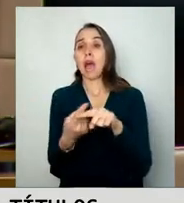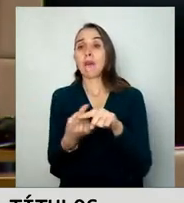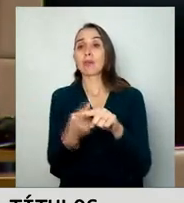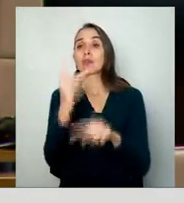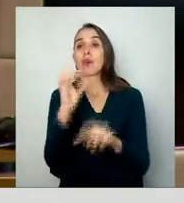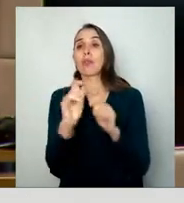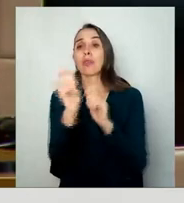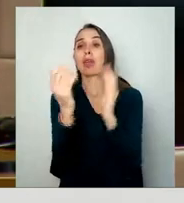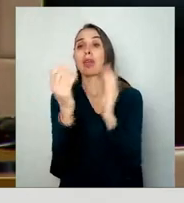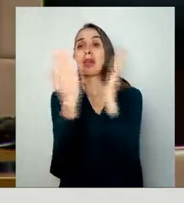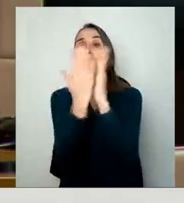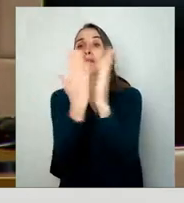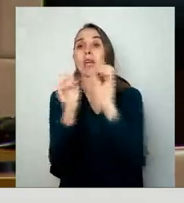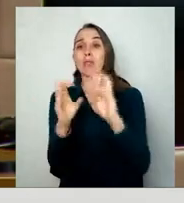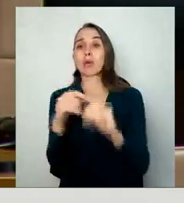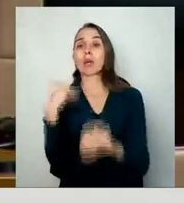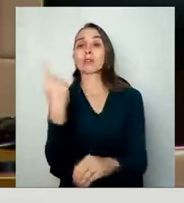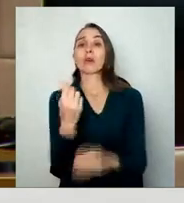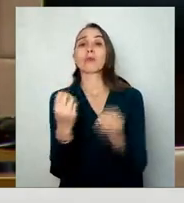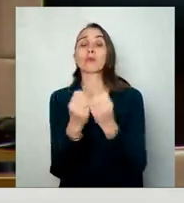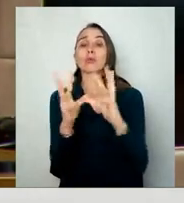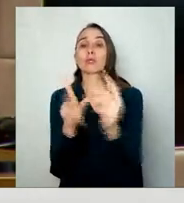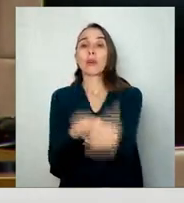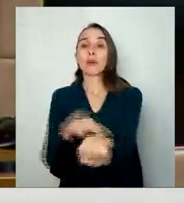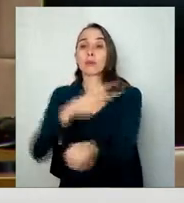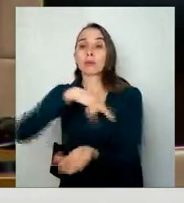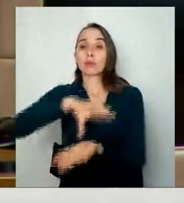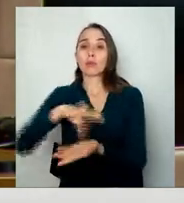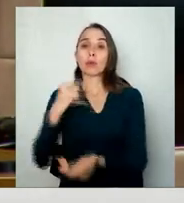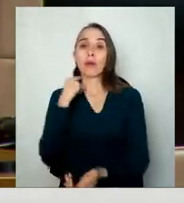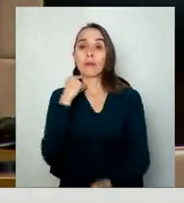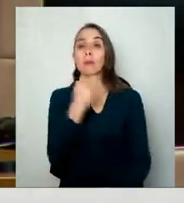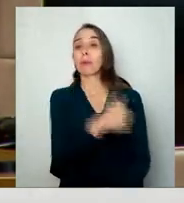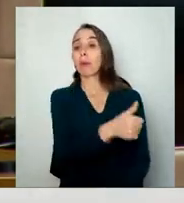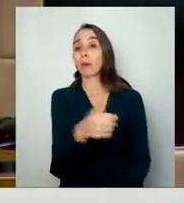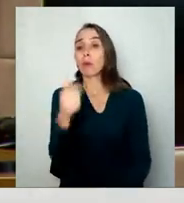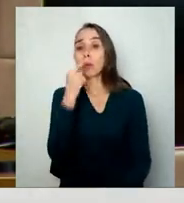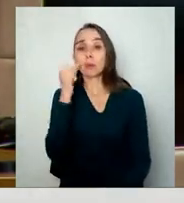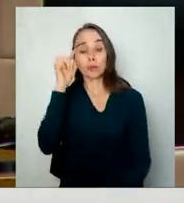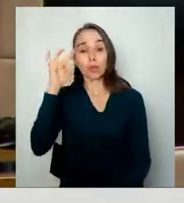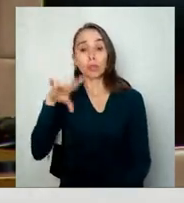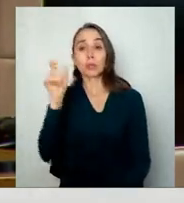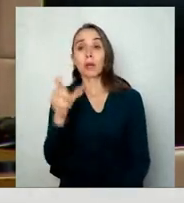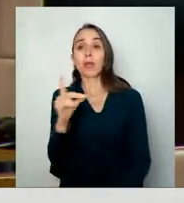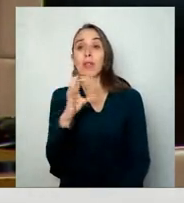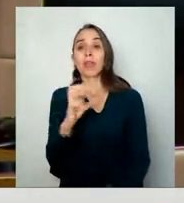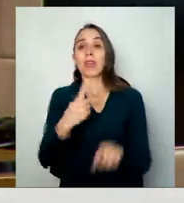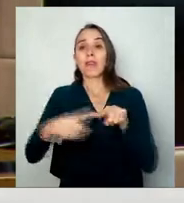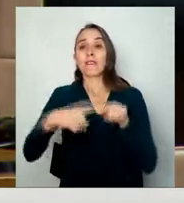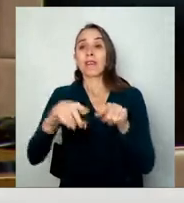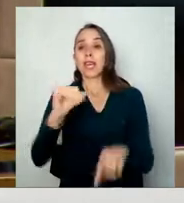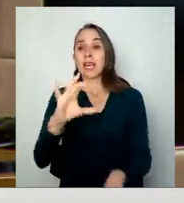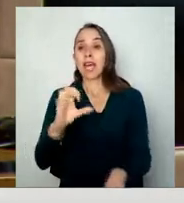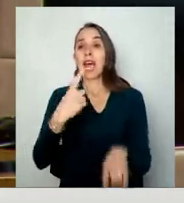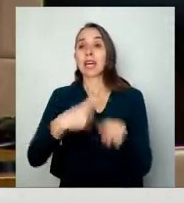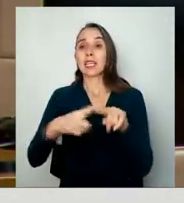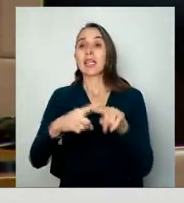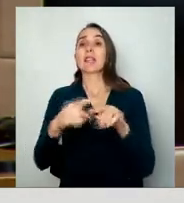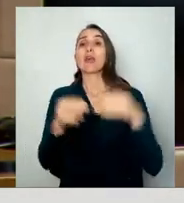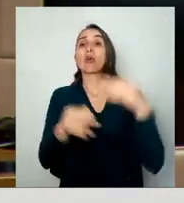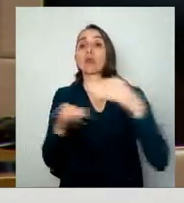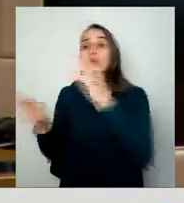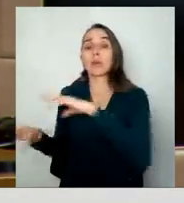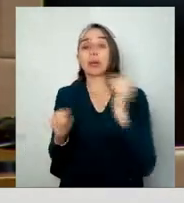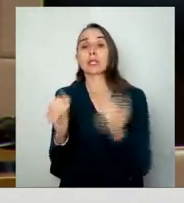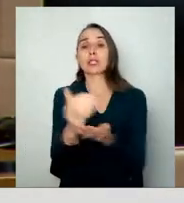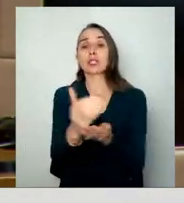que afectan a tantas familias en nuestro país todas y todos sabemos que los deudores del cai otros créditos han estado expuestos a embargos retenciones de sueldo